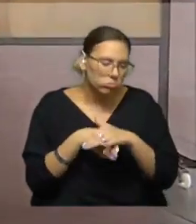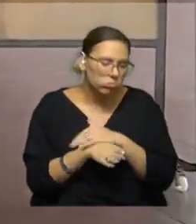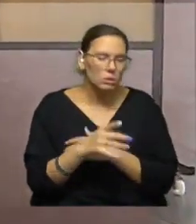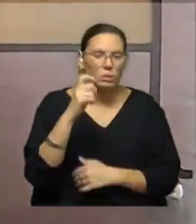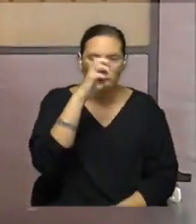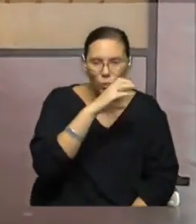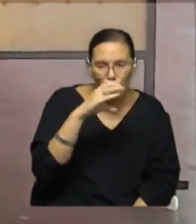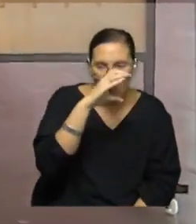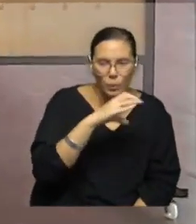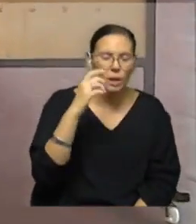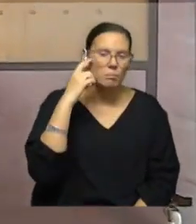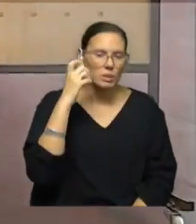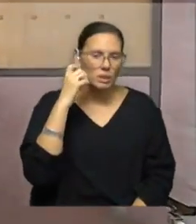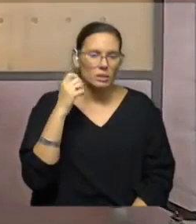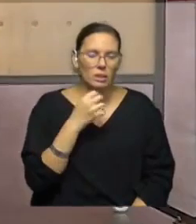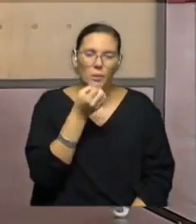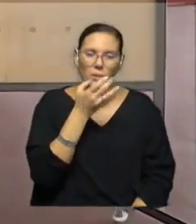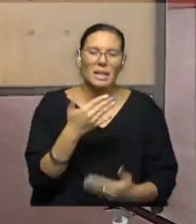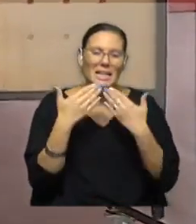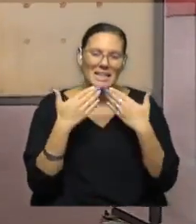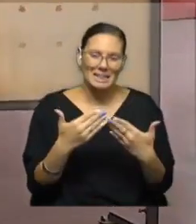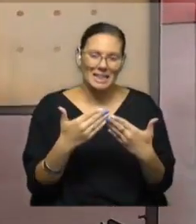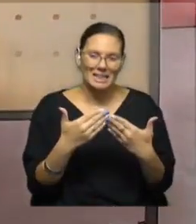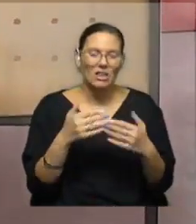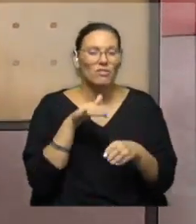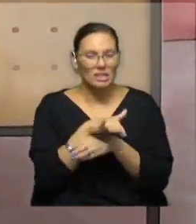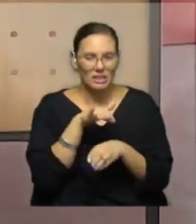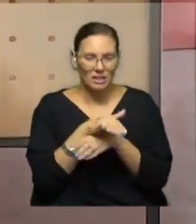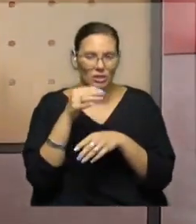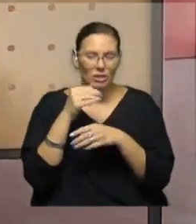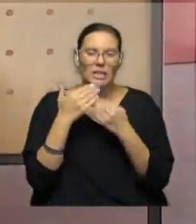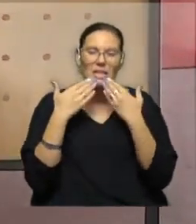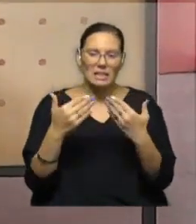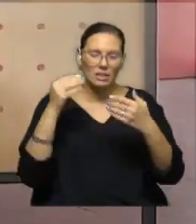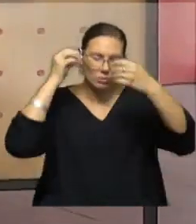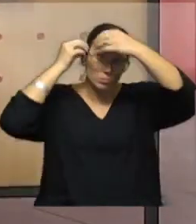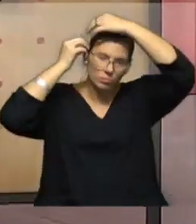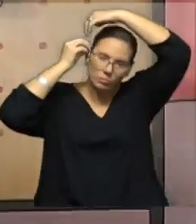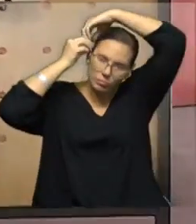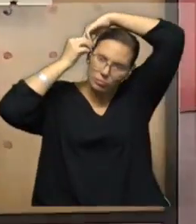sobre esta experiencia. Buenísimo, muchísimas gracias y felicitaciones. Muchas gracias a vos.